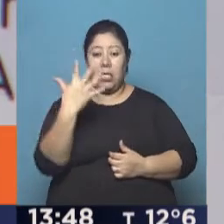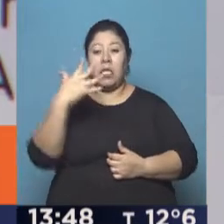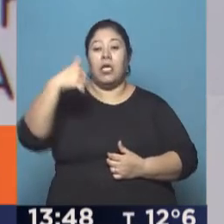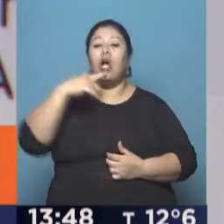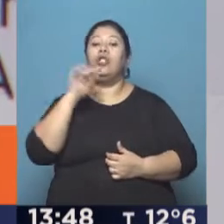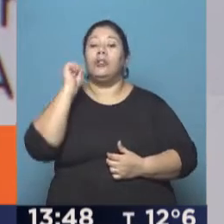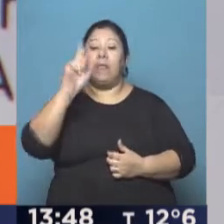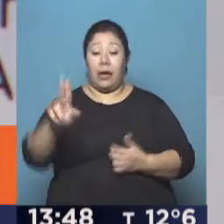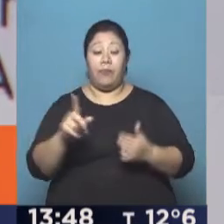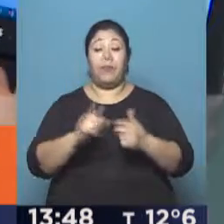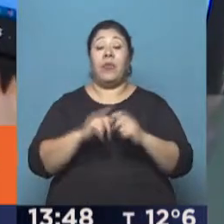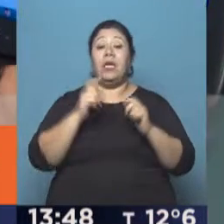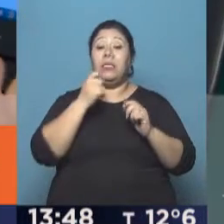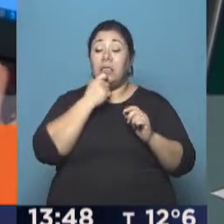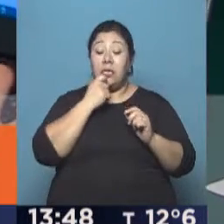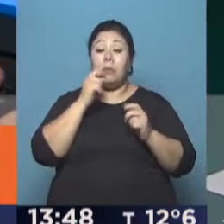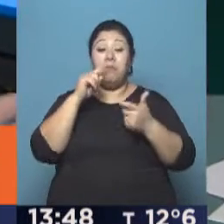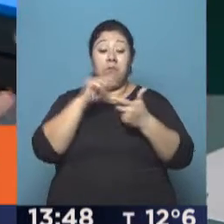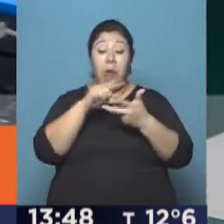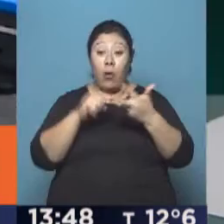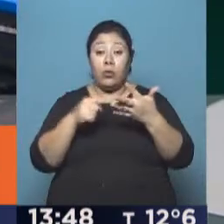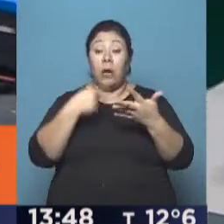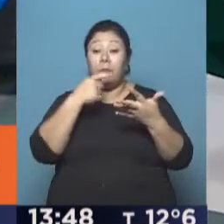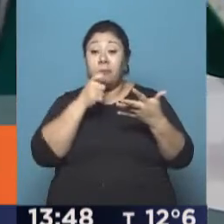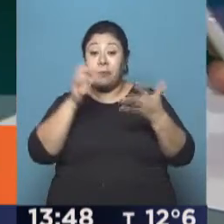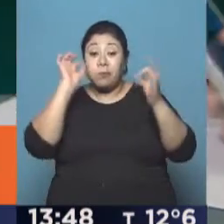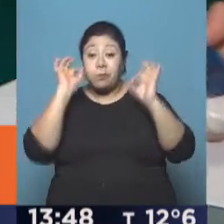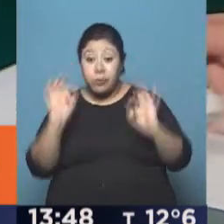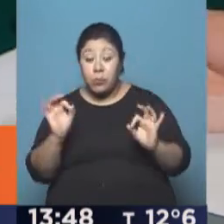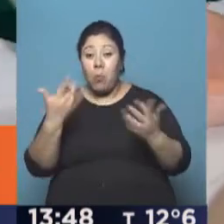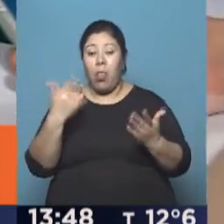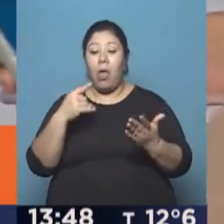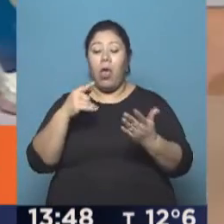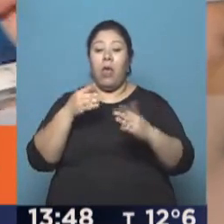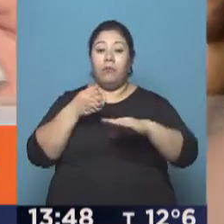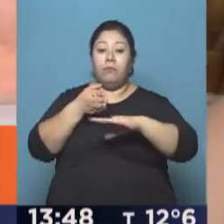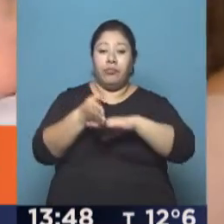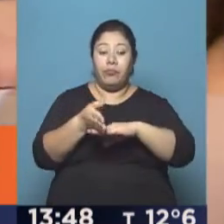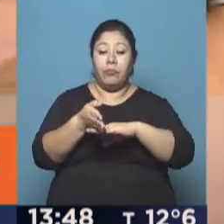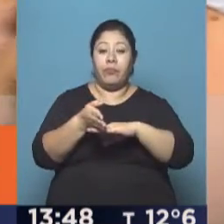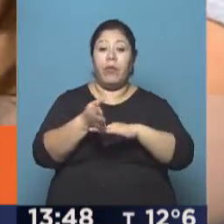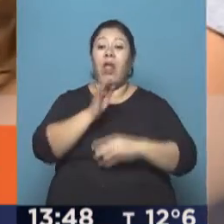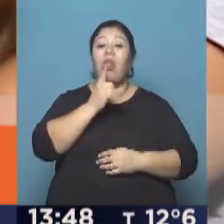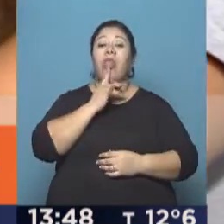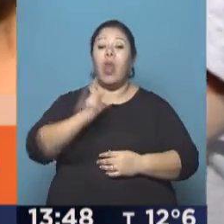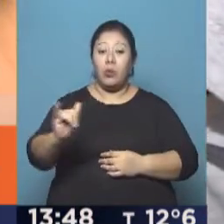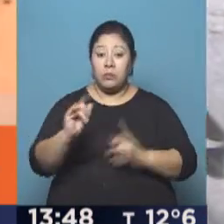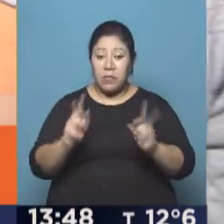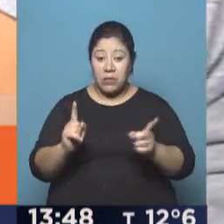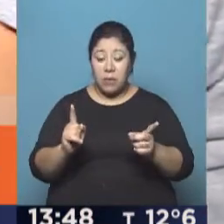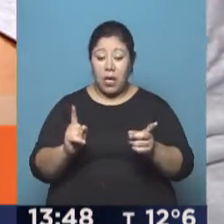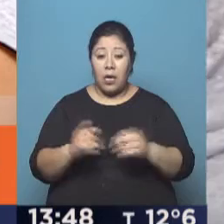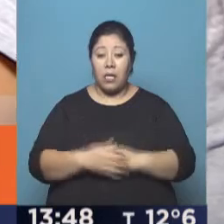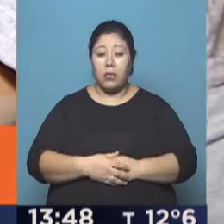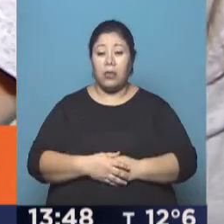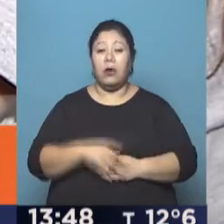donde está el historial y ahí cuando una entra puede tocar en la denuncia correspondiente y aparece un